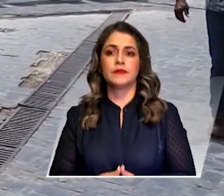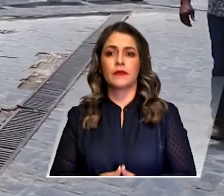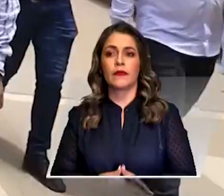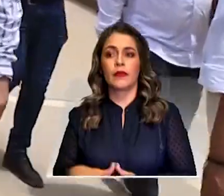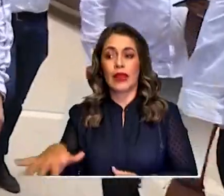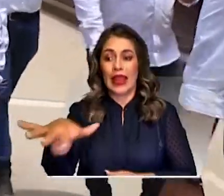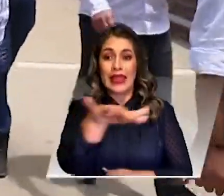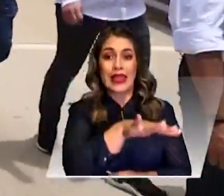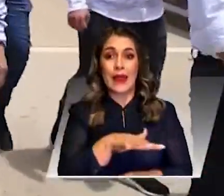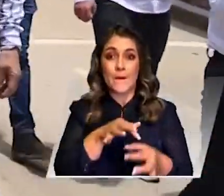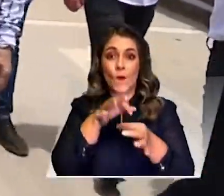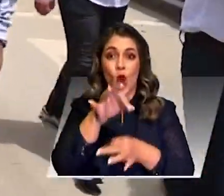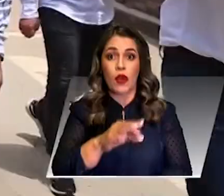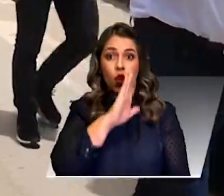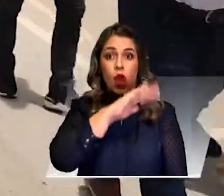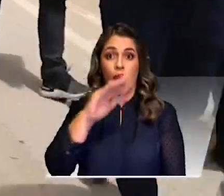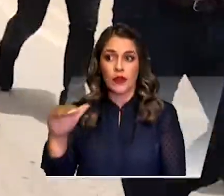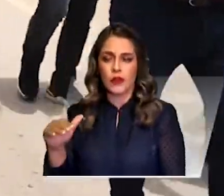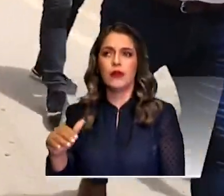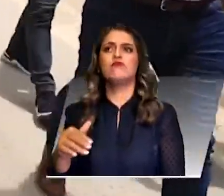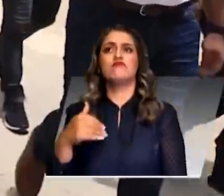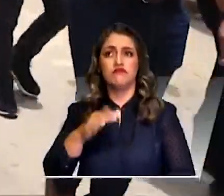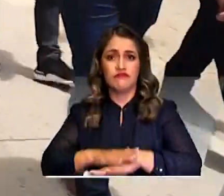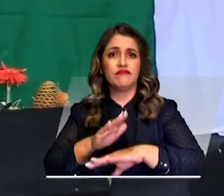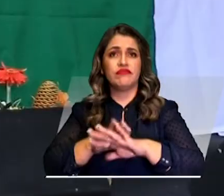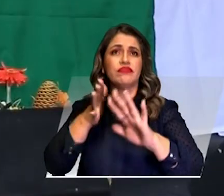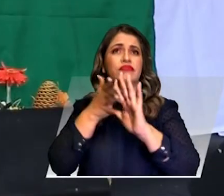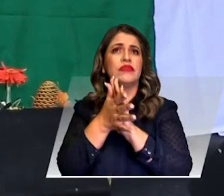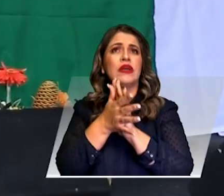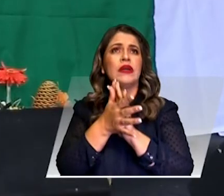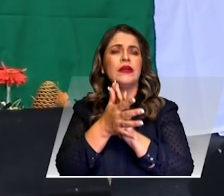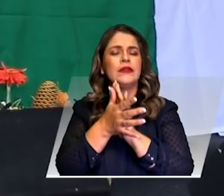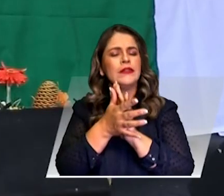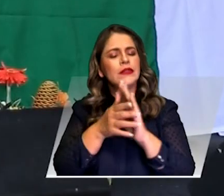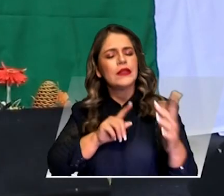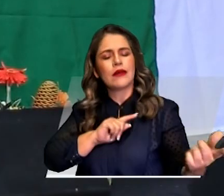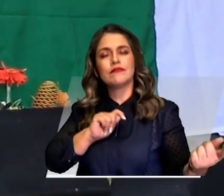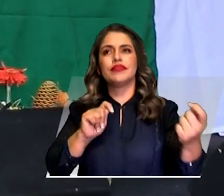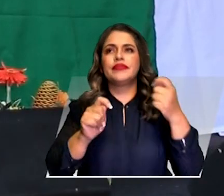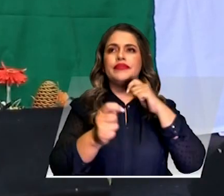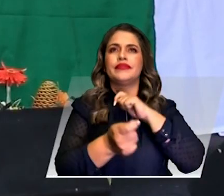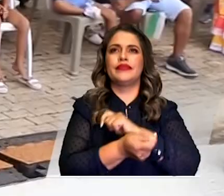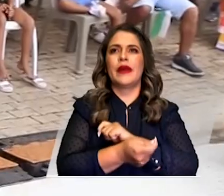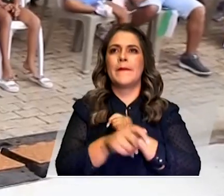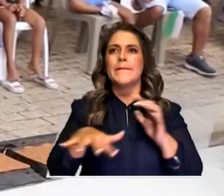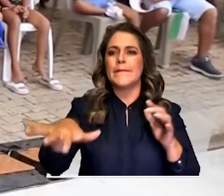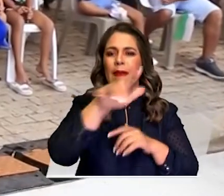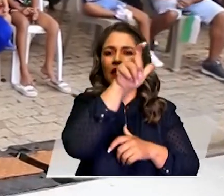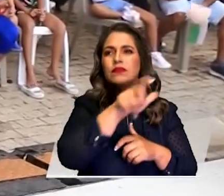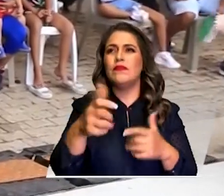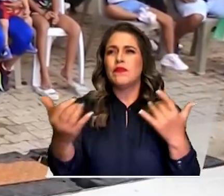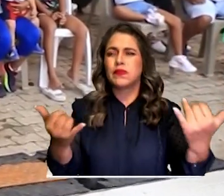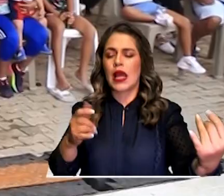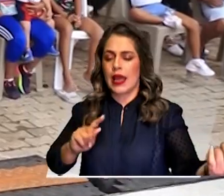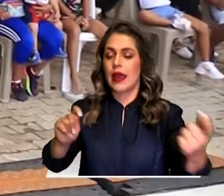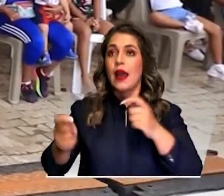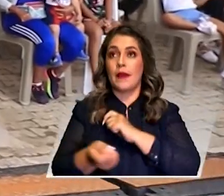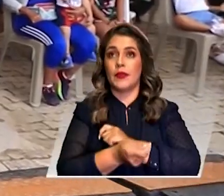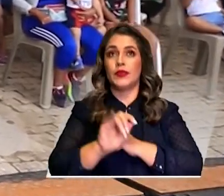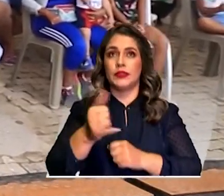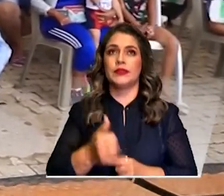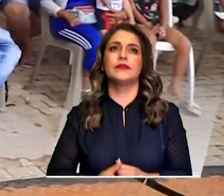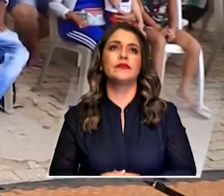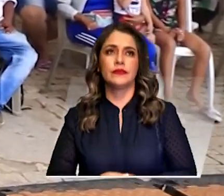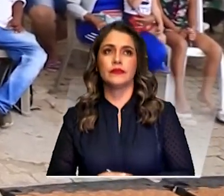de antioquia también se recordó el legado público que ha cambiado la vida de cientos de personas estuvimos visitando